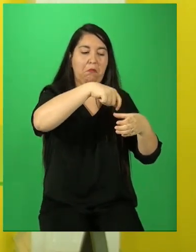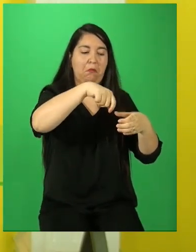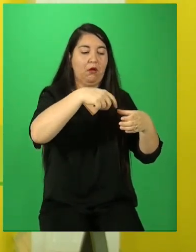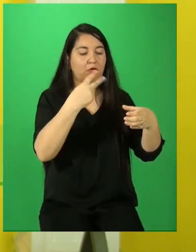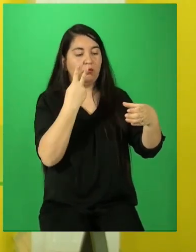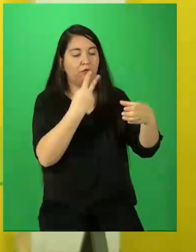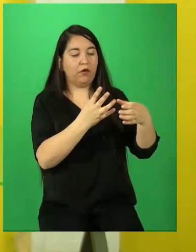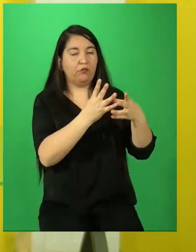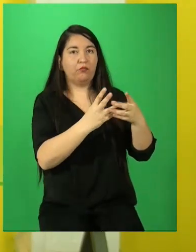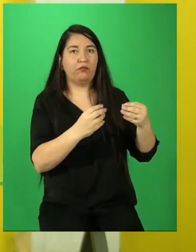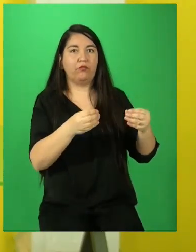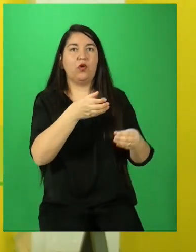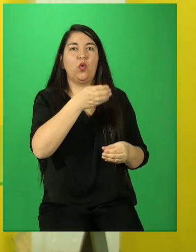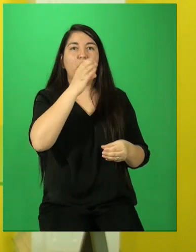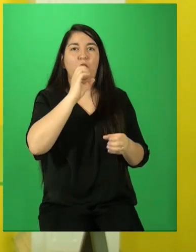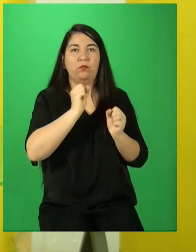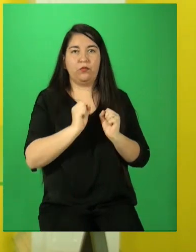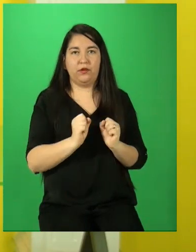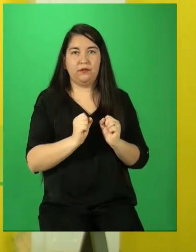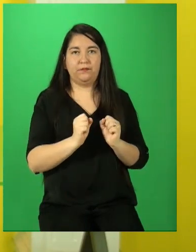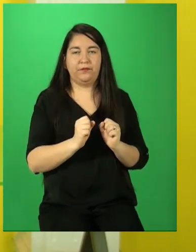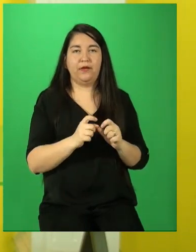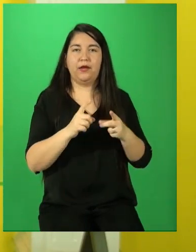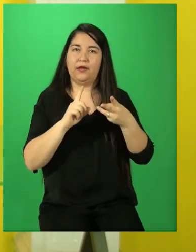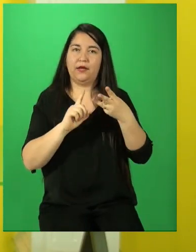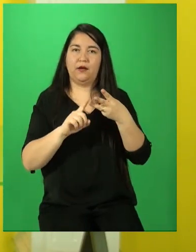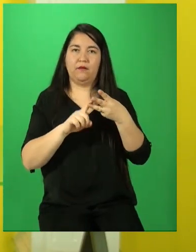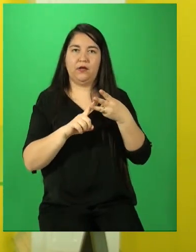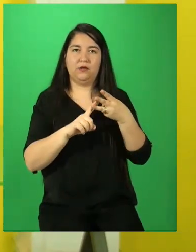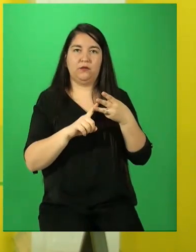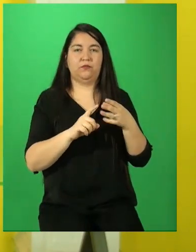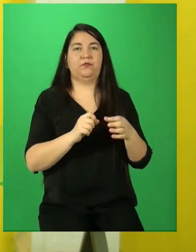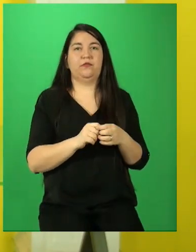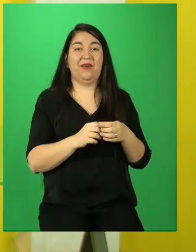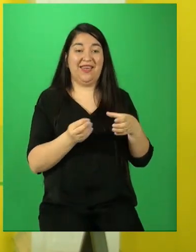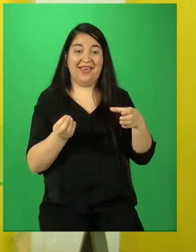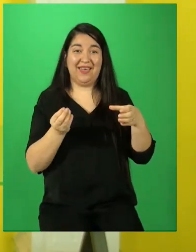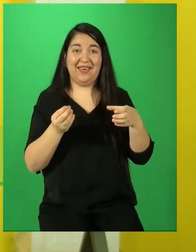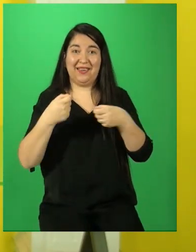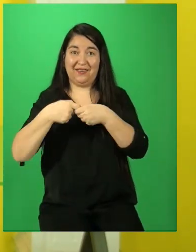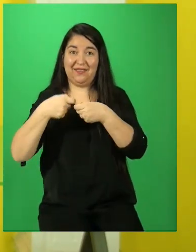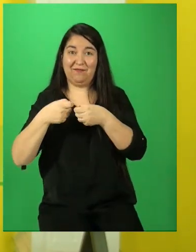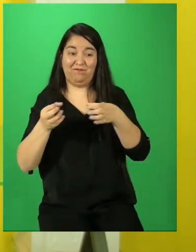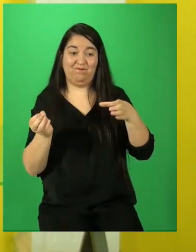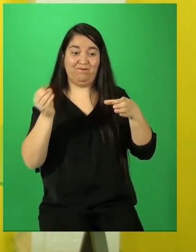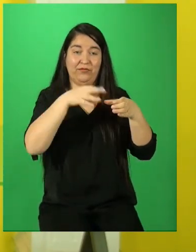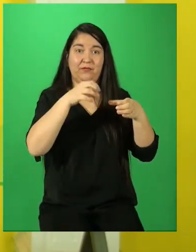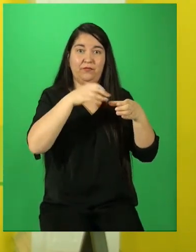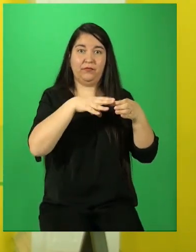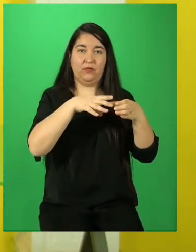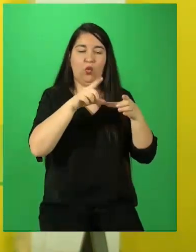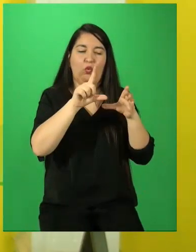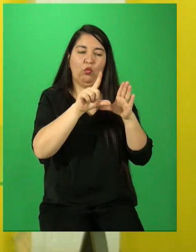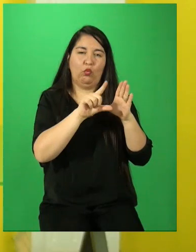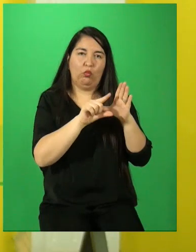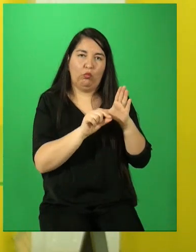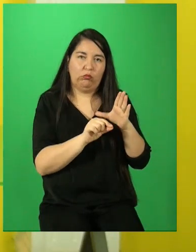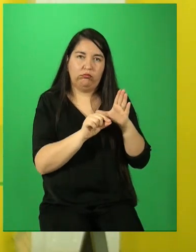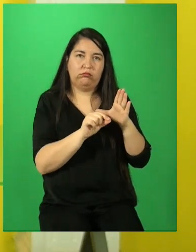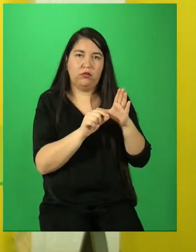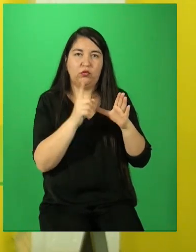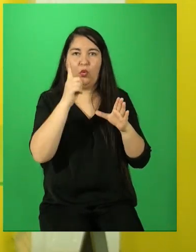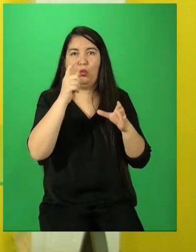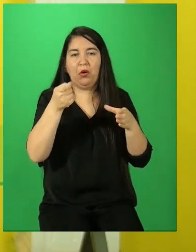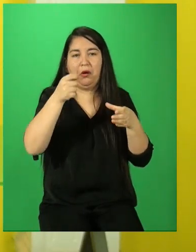perfecto para ser bebido. Y una solución insaturada es cuando nosotros agregamos una cucharada o